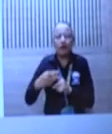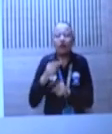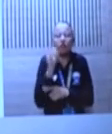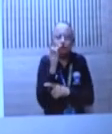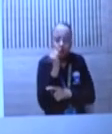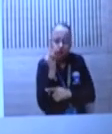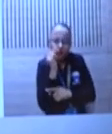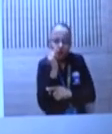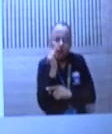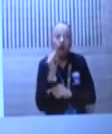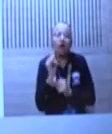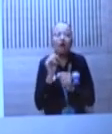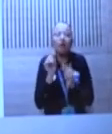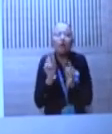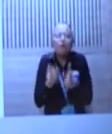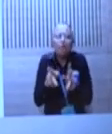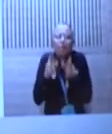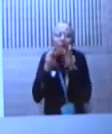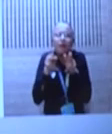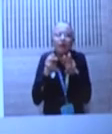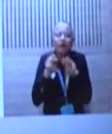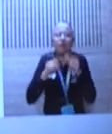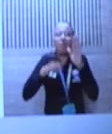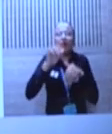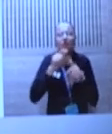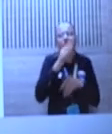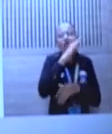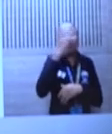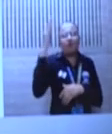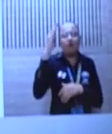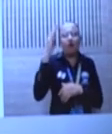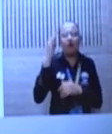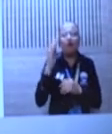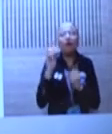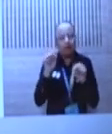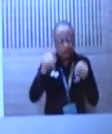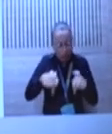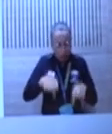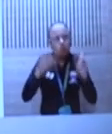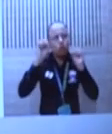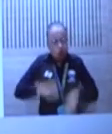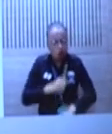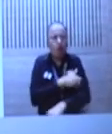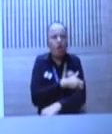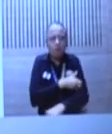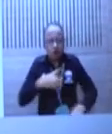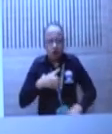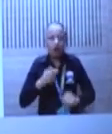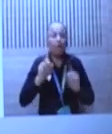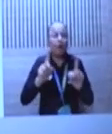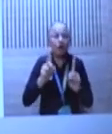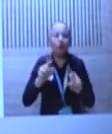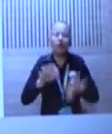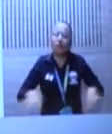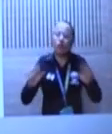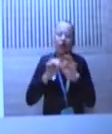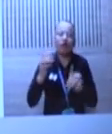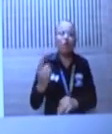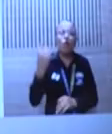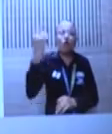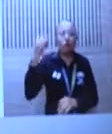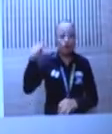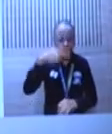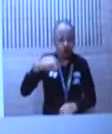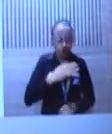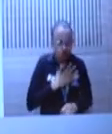entonces necesitamos ahí como Victoria temprana crear ese marco tenemos la capacidad para hacerlo solo en voluntad política que se haga fortalecer una red de